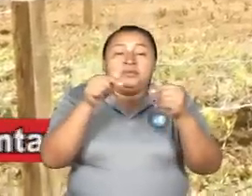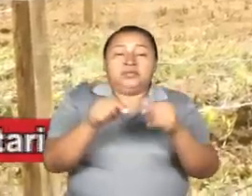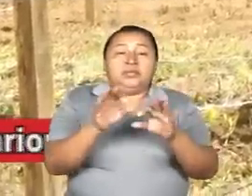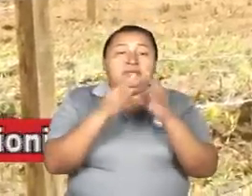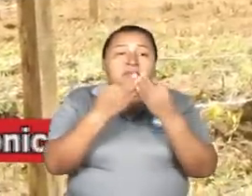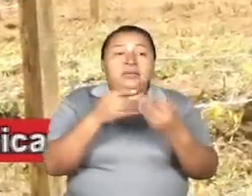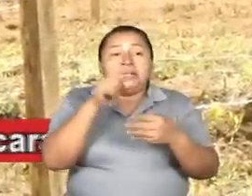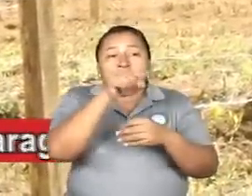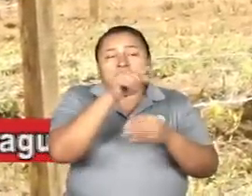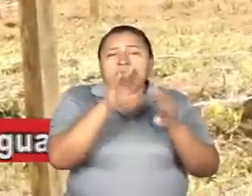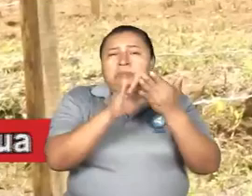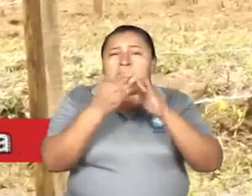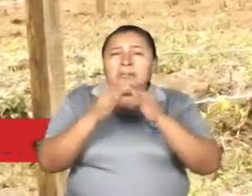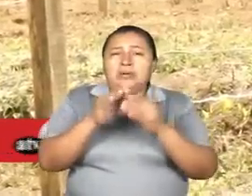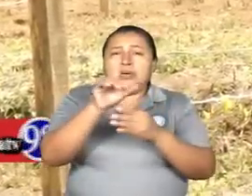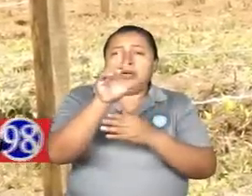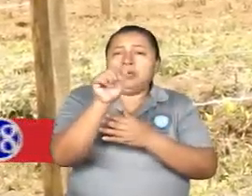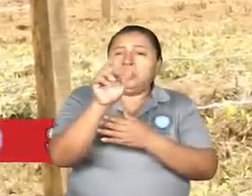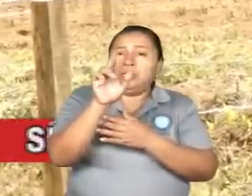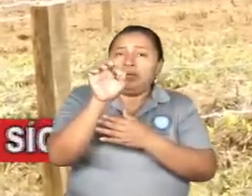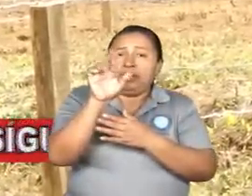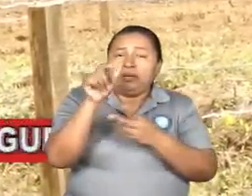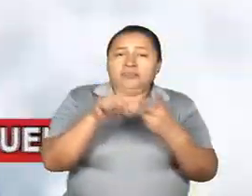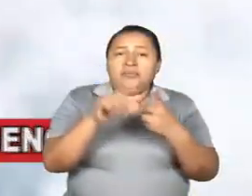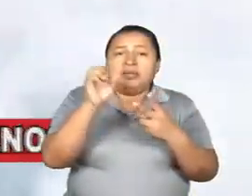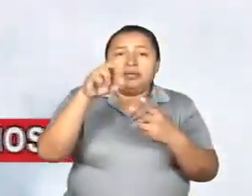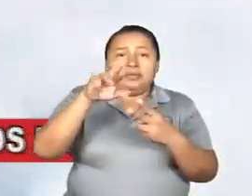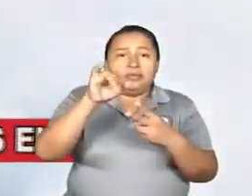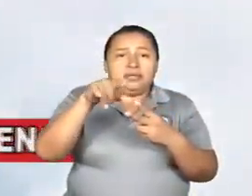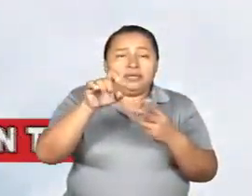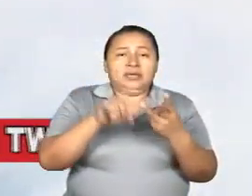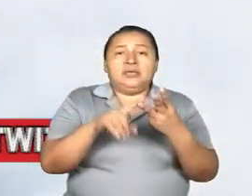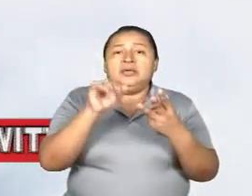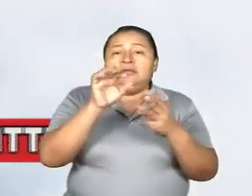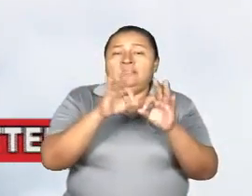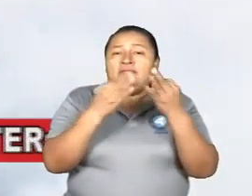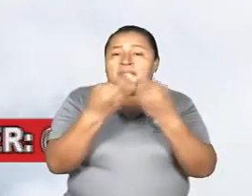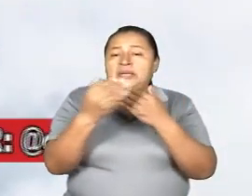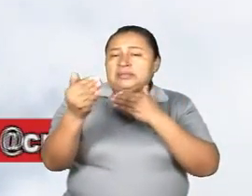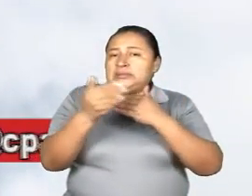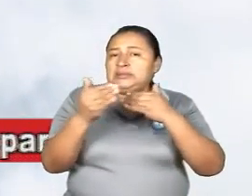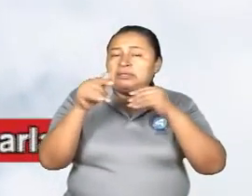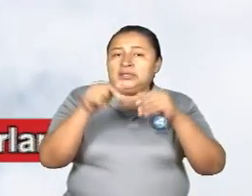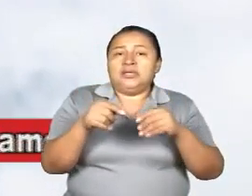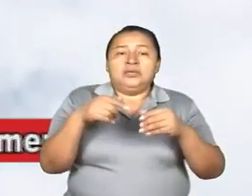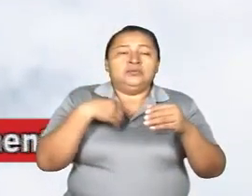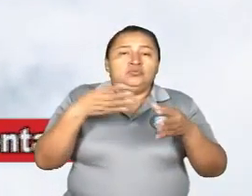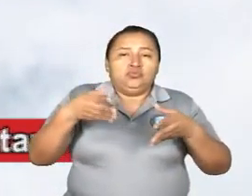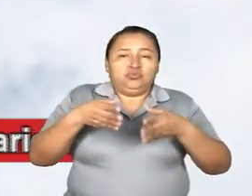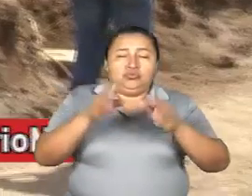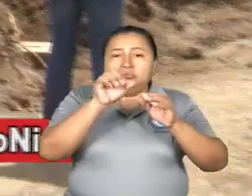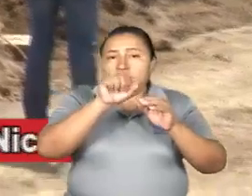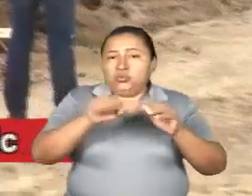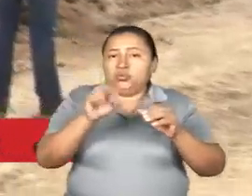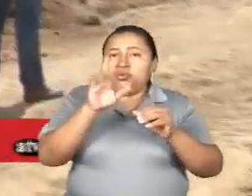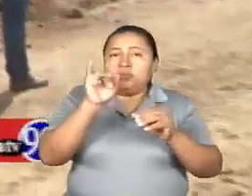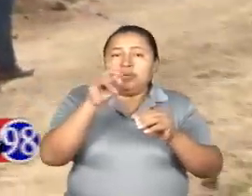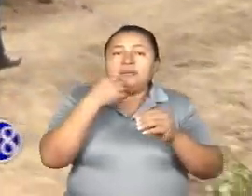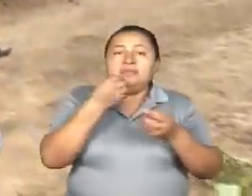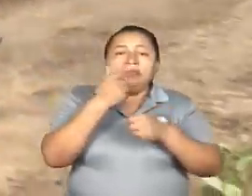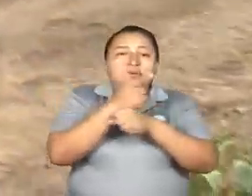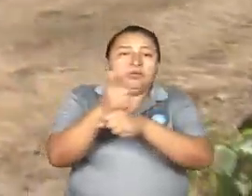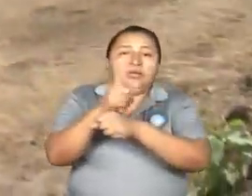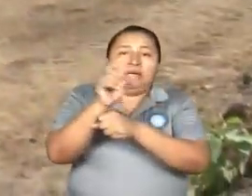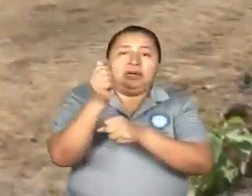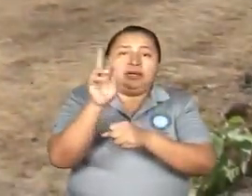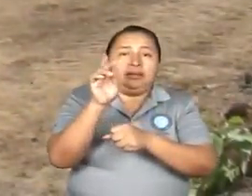terrenos provienen de los barrios Laureles Norte, Enrique Smith y familias aledañas a la pista suburbana. Con cámara de Lester